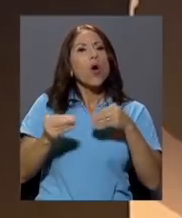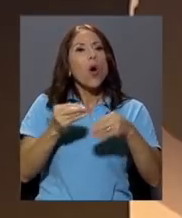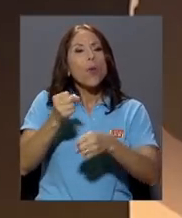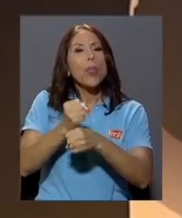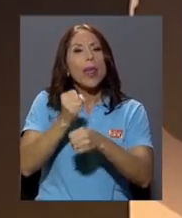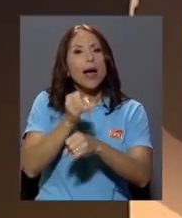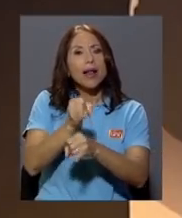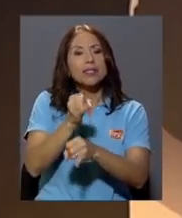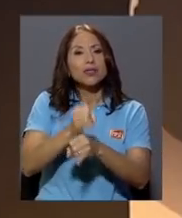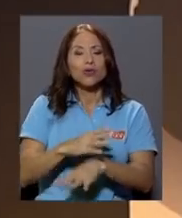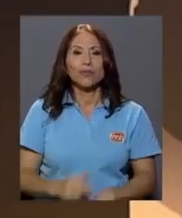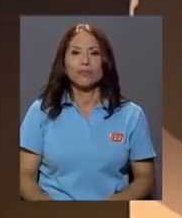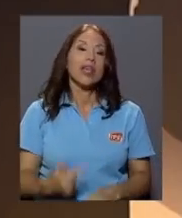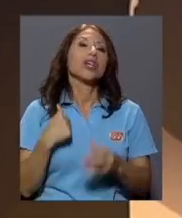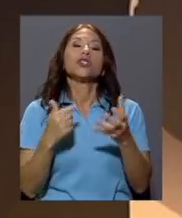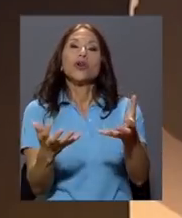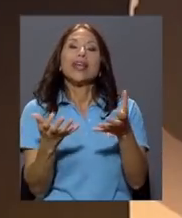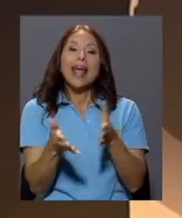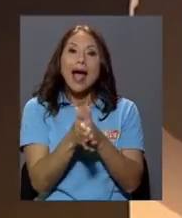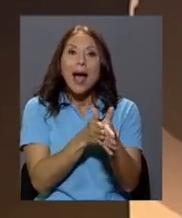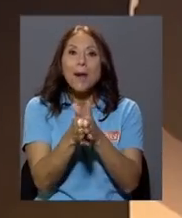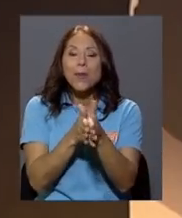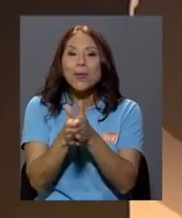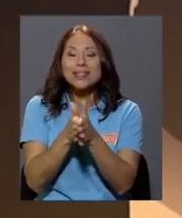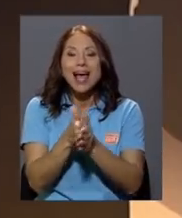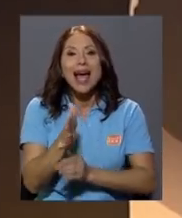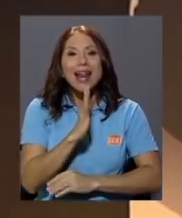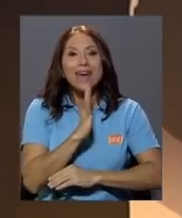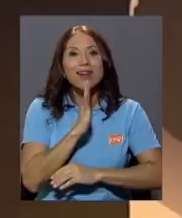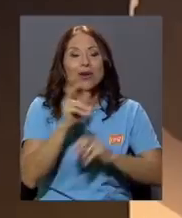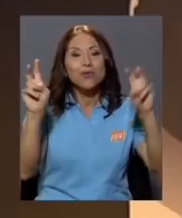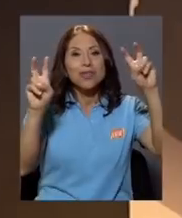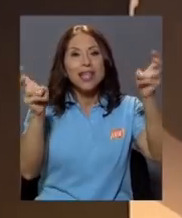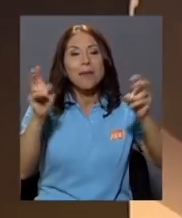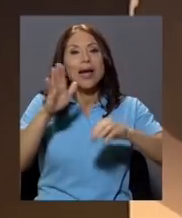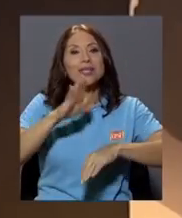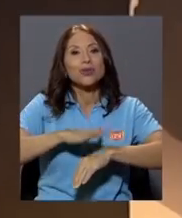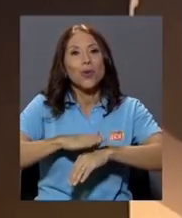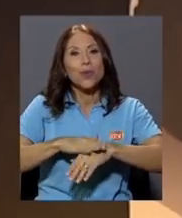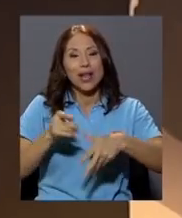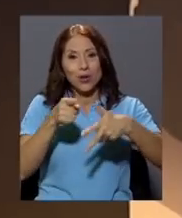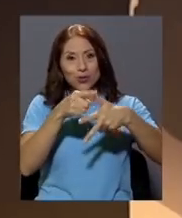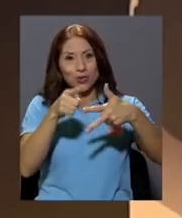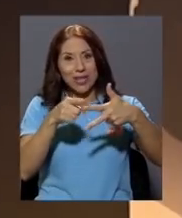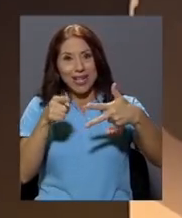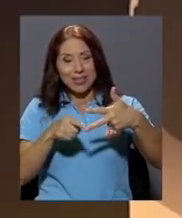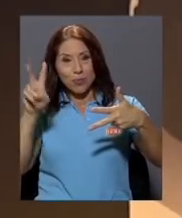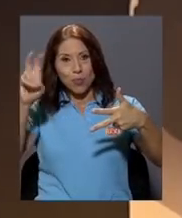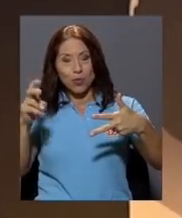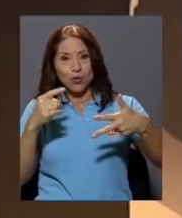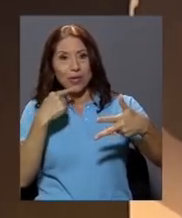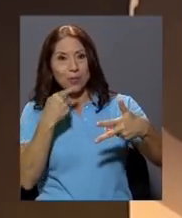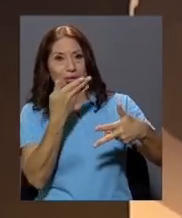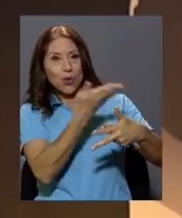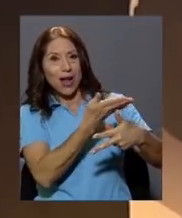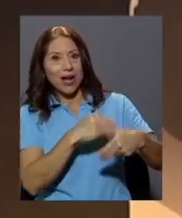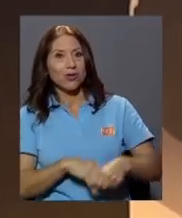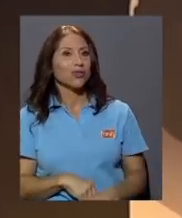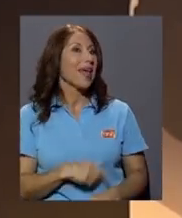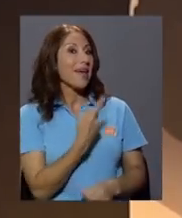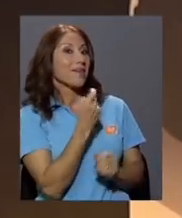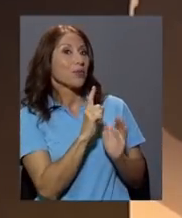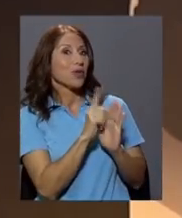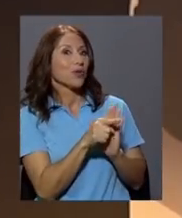quería aprovechar, hablar un tema de los tres puntos que comentó don Carlos. Me queda un minuto.